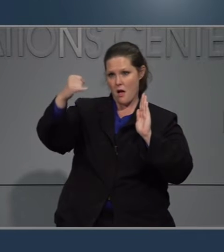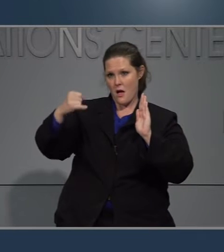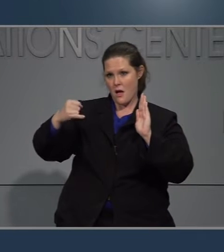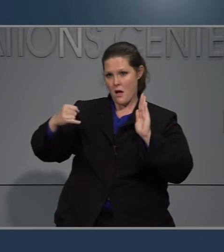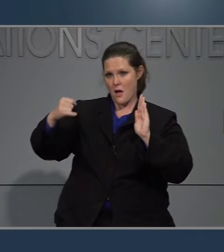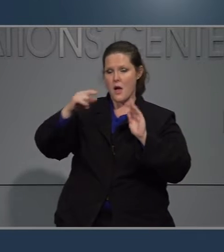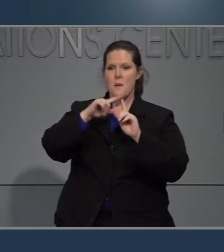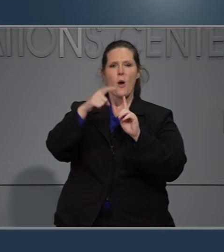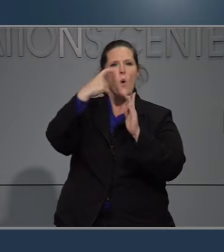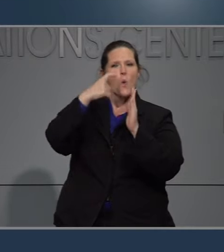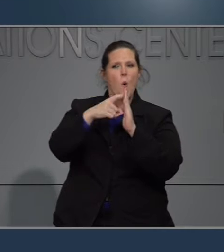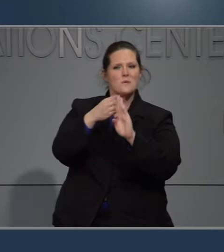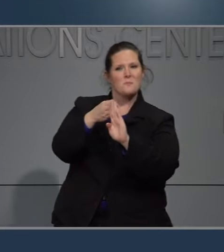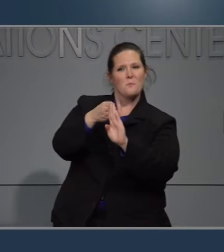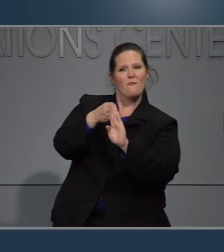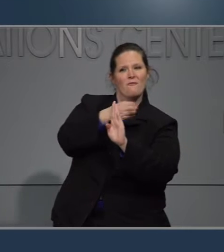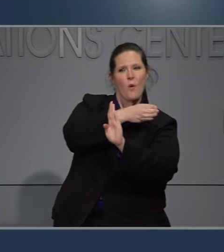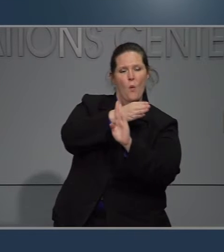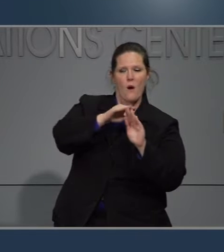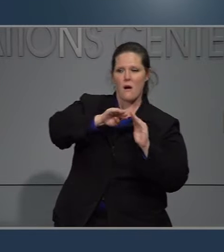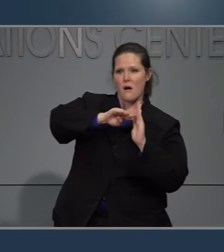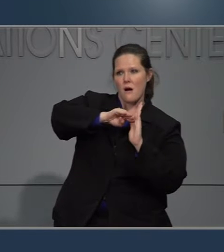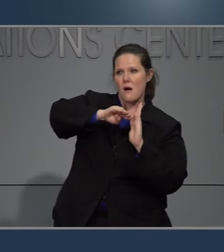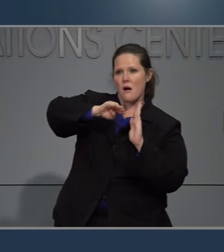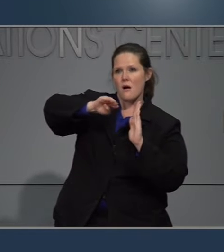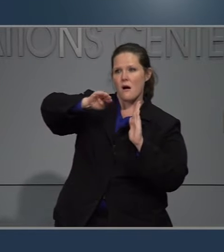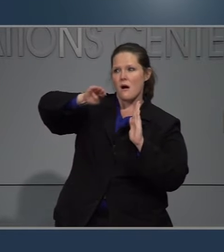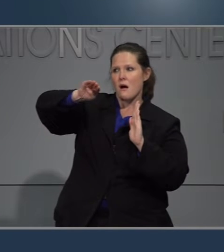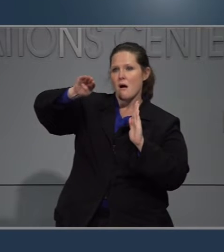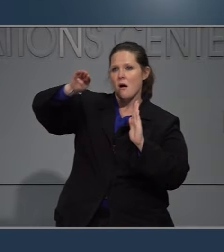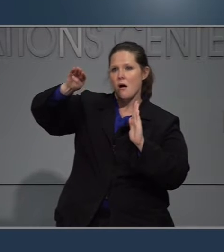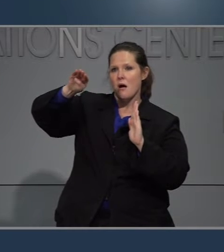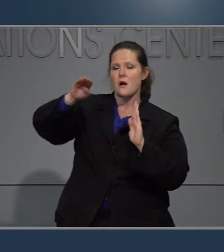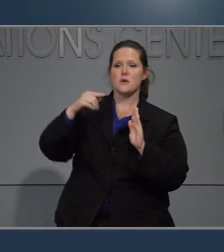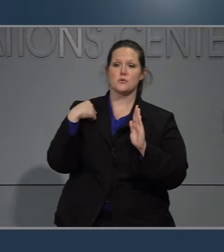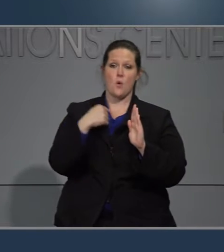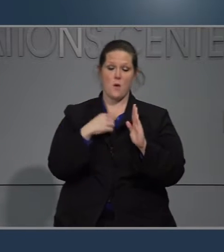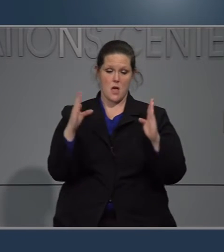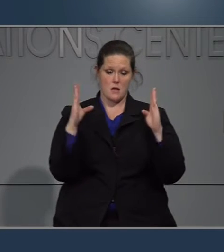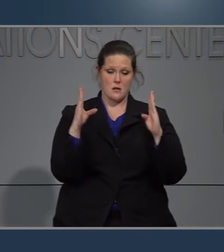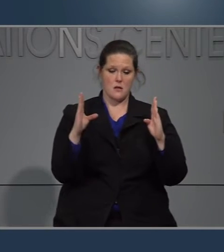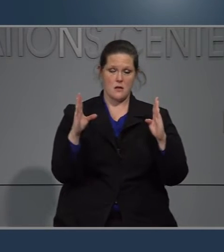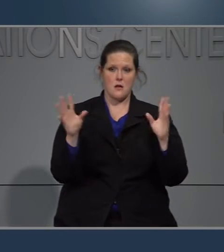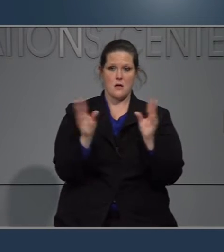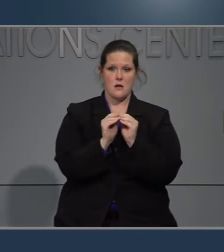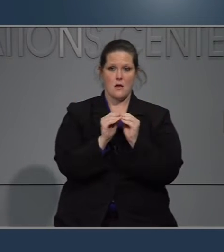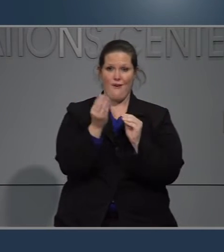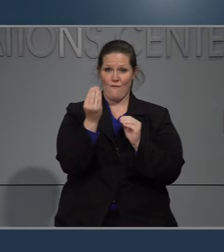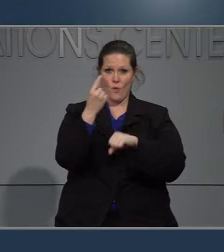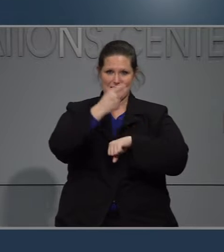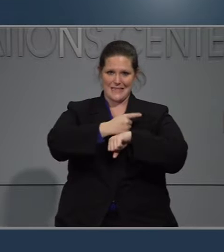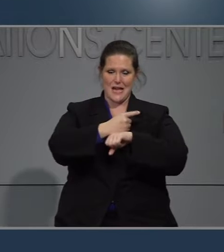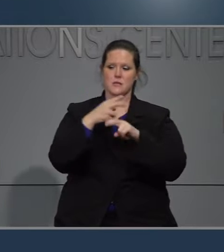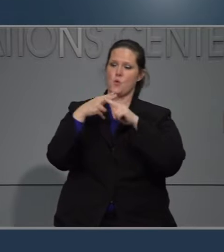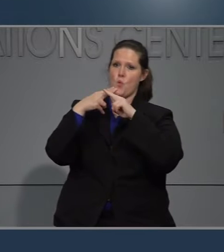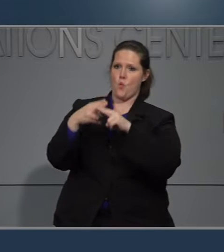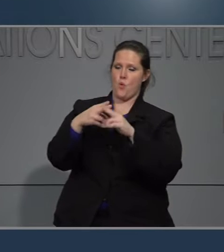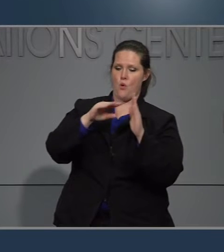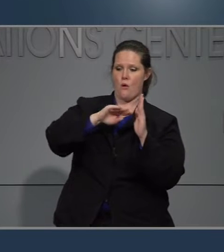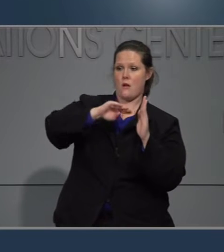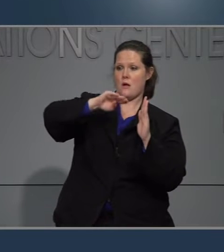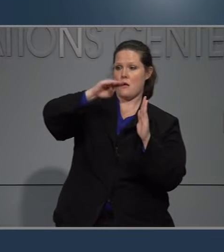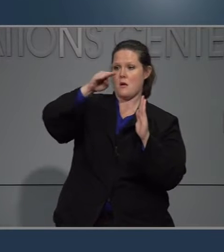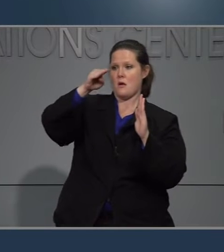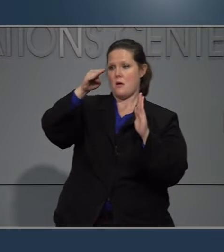en su totalidad, podríamos decir que en los últimos 14 días se está nivelando. Ahora, en la próxima foto podemos ver las